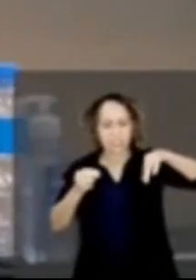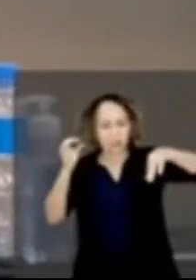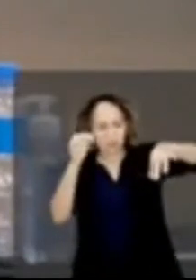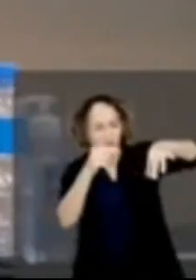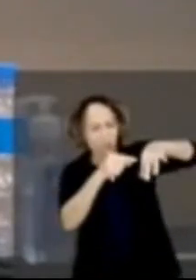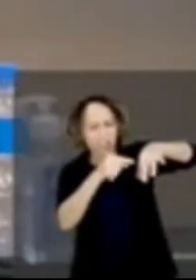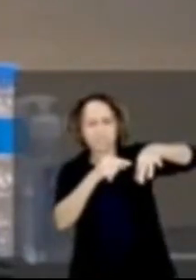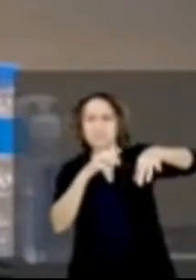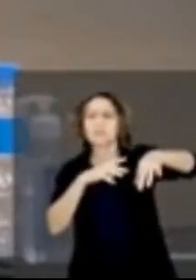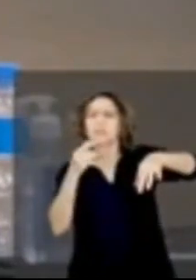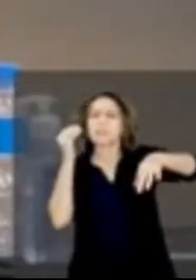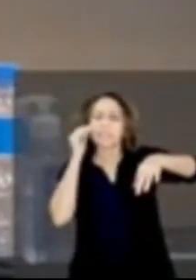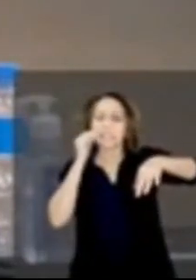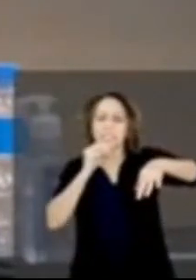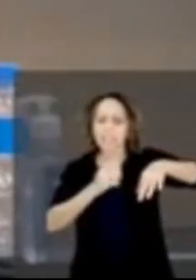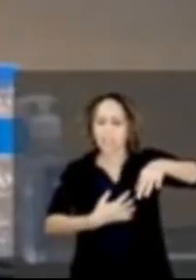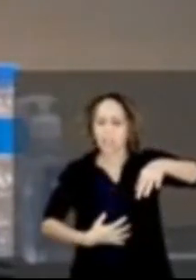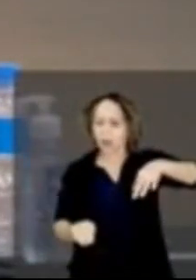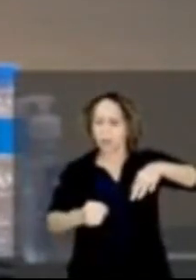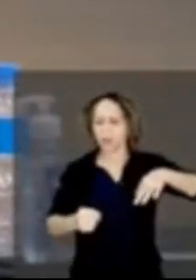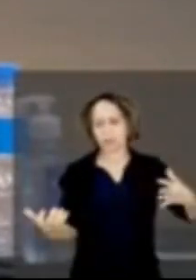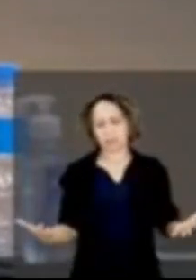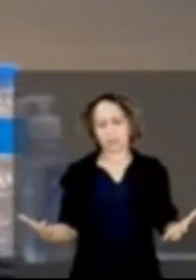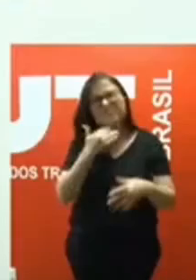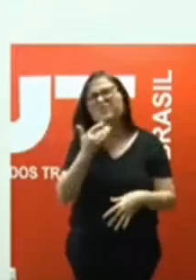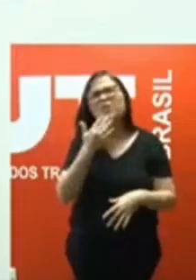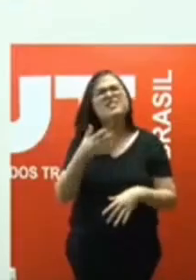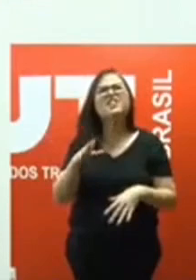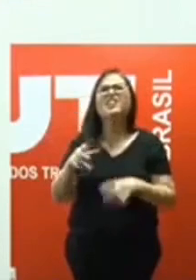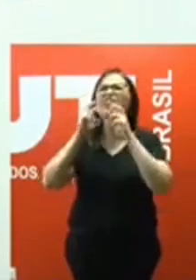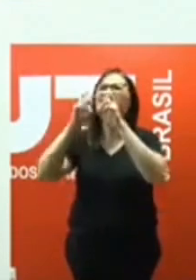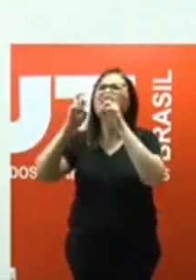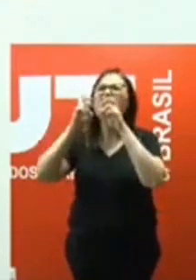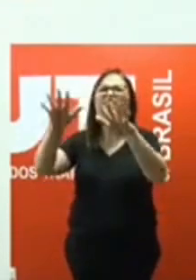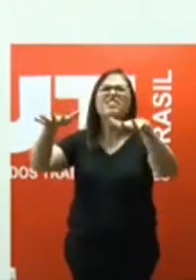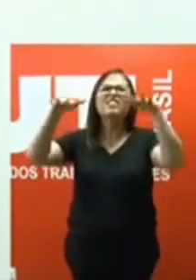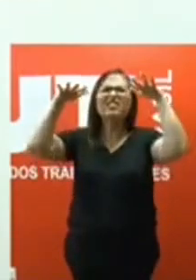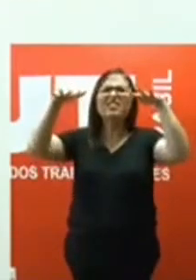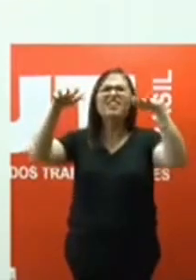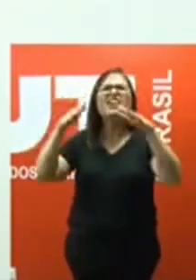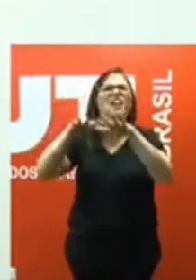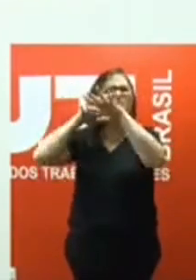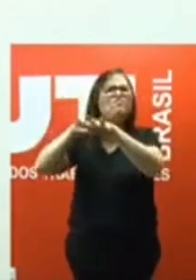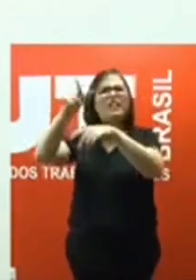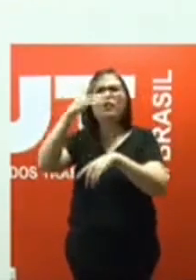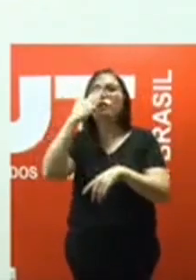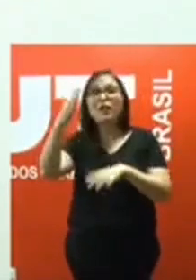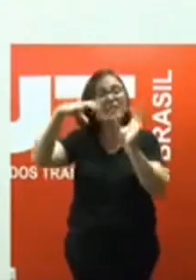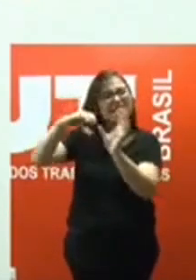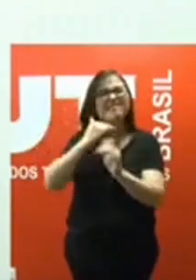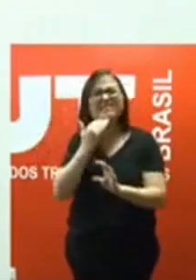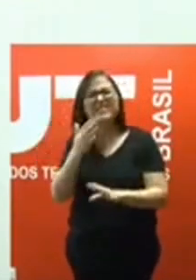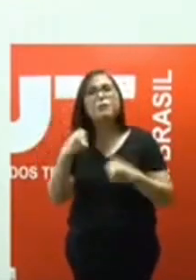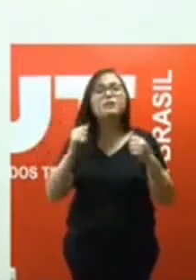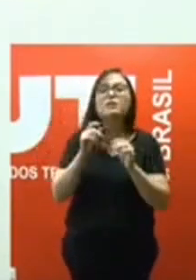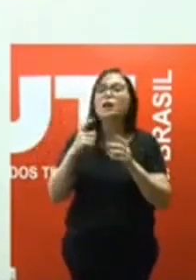ser una cuestión de salud pública para que todo el mundo tenga derecho. El exmandatario dijo que esa agenda de la familia, de los valores, es